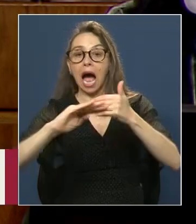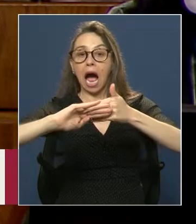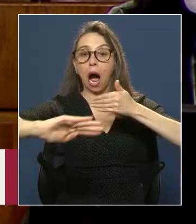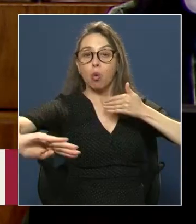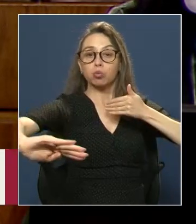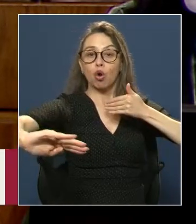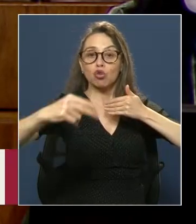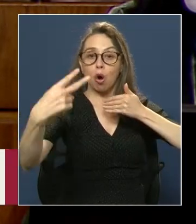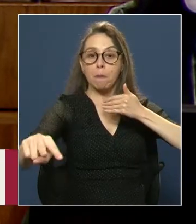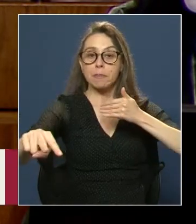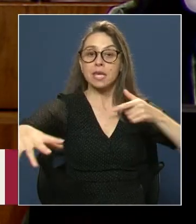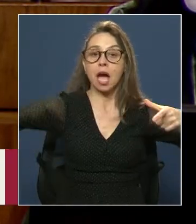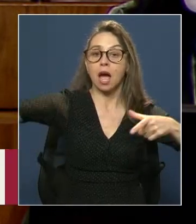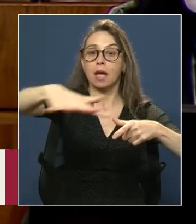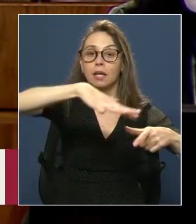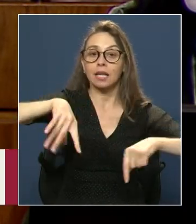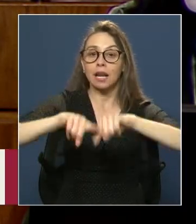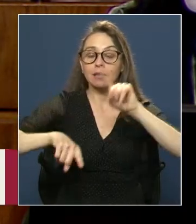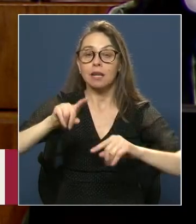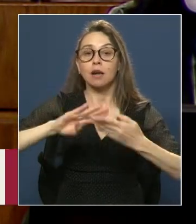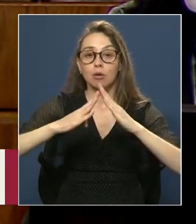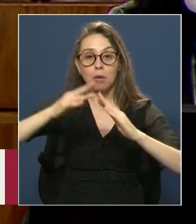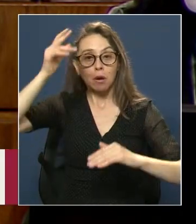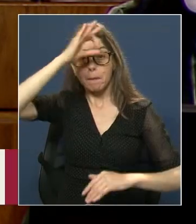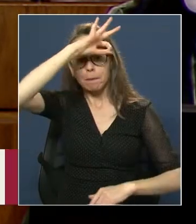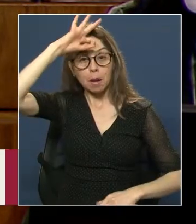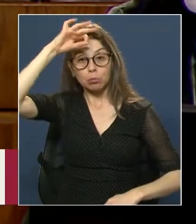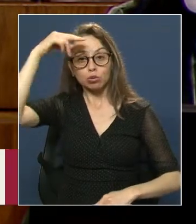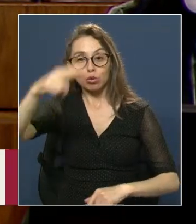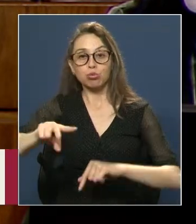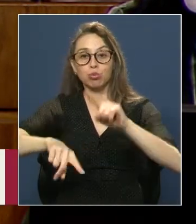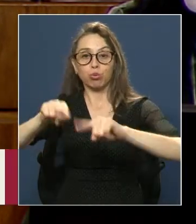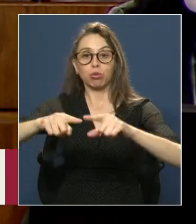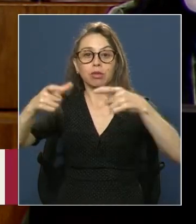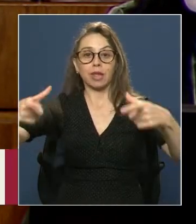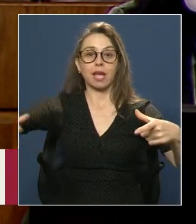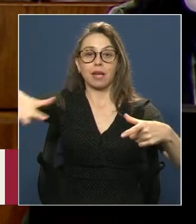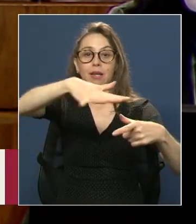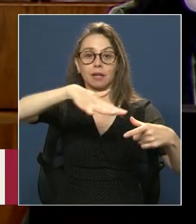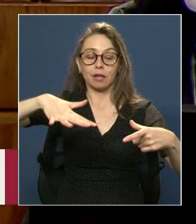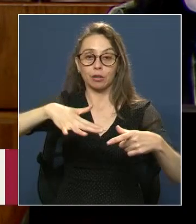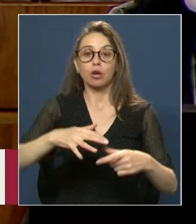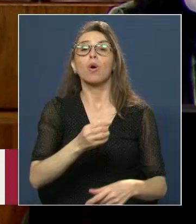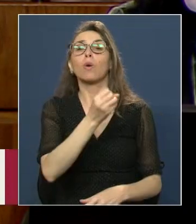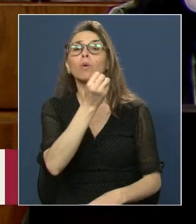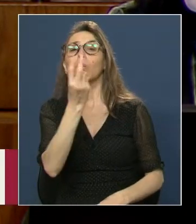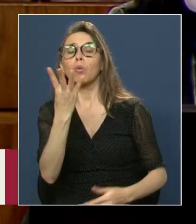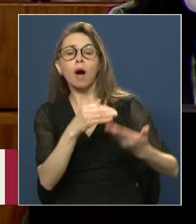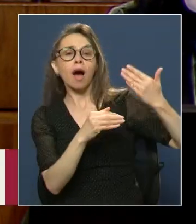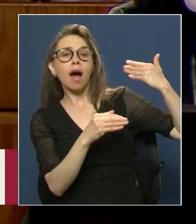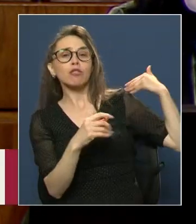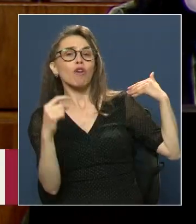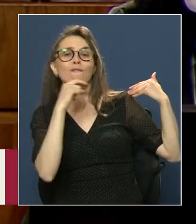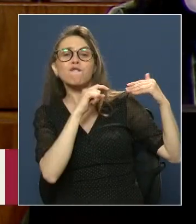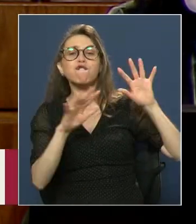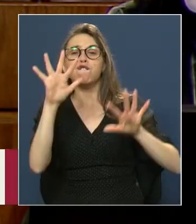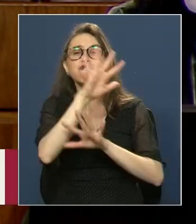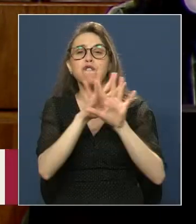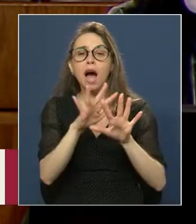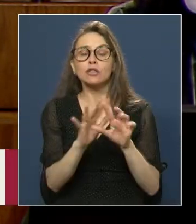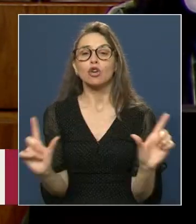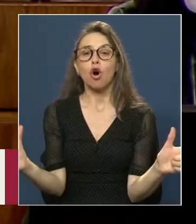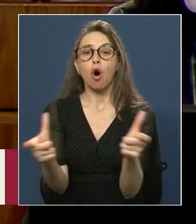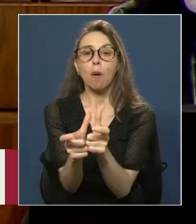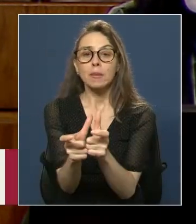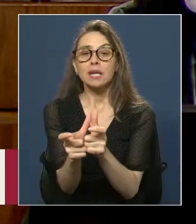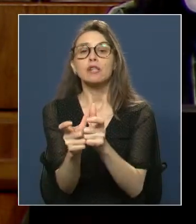esas tierras que el pueblo mapuche debe tener en su territorio. ¿Cuántos montajes han habido como la Operación Huracán con la